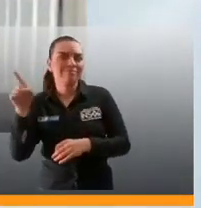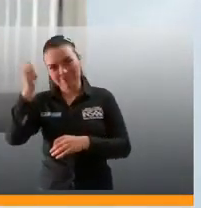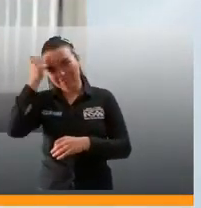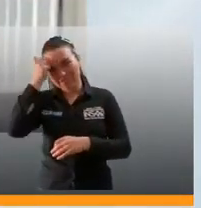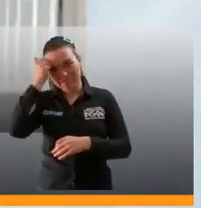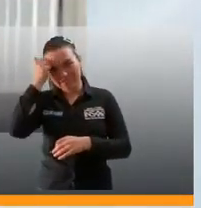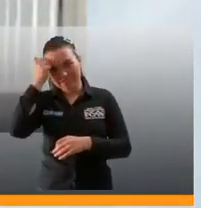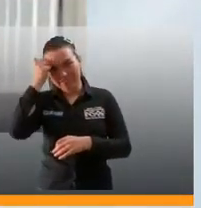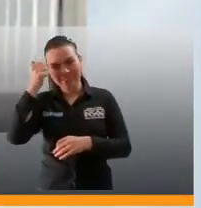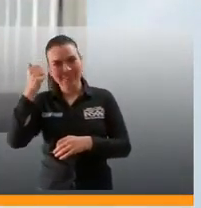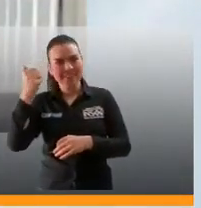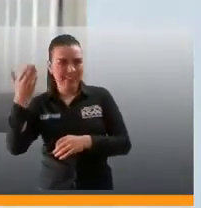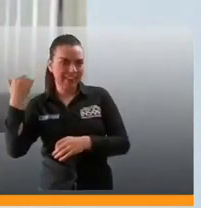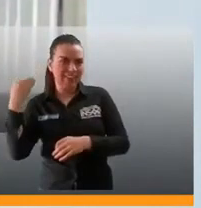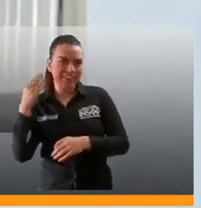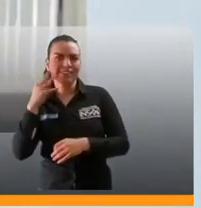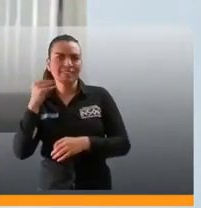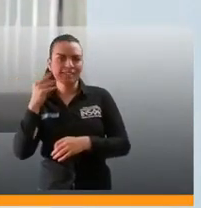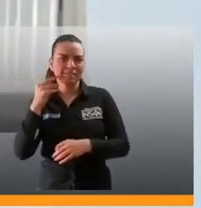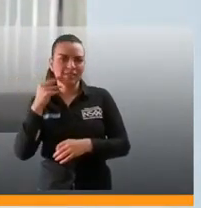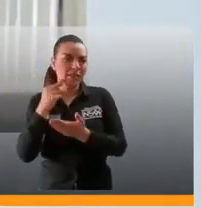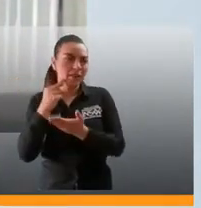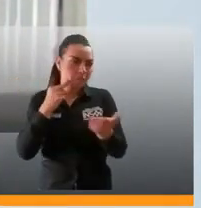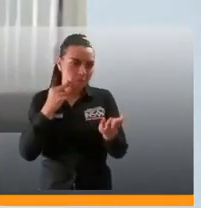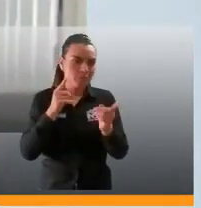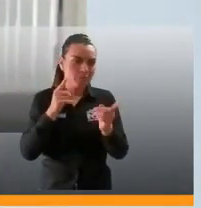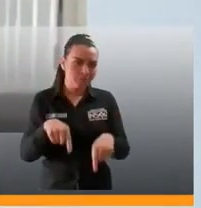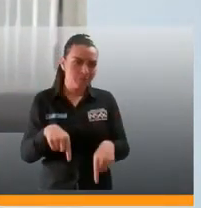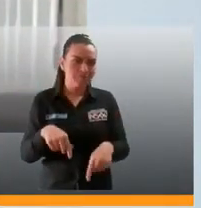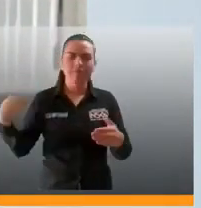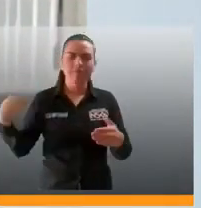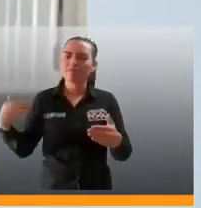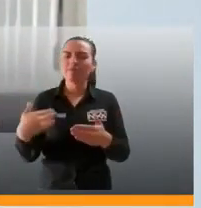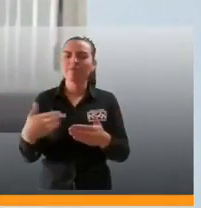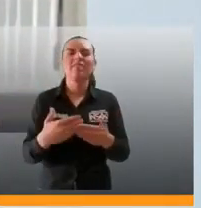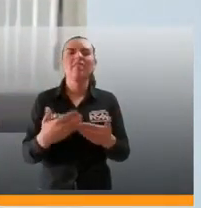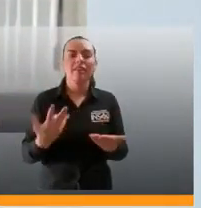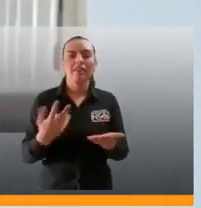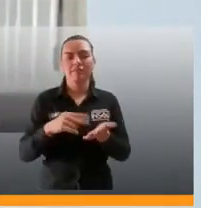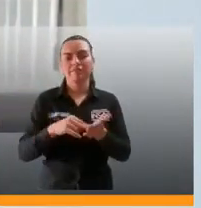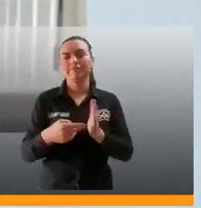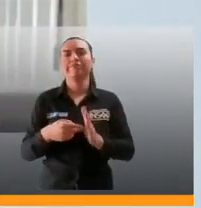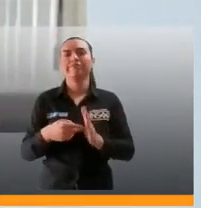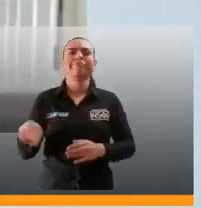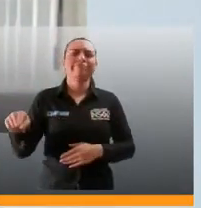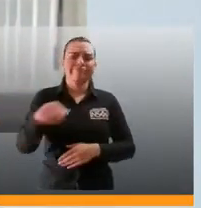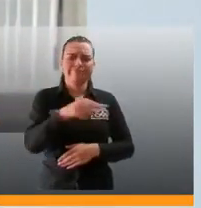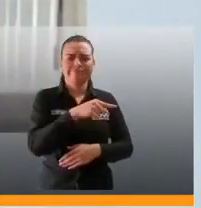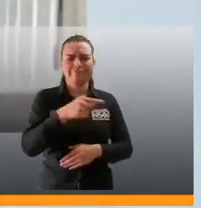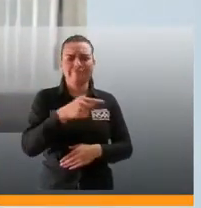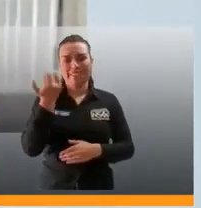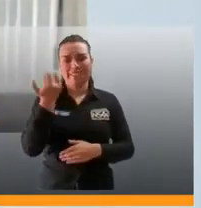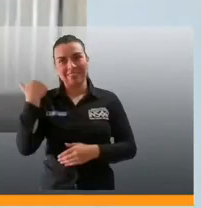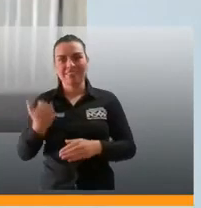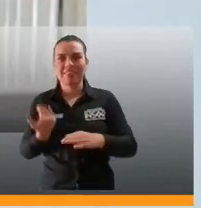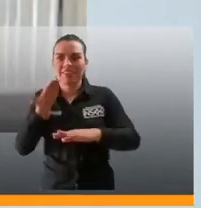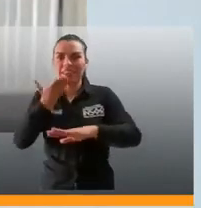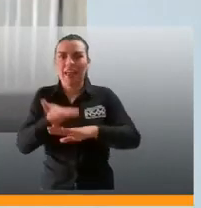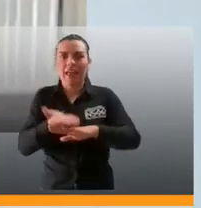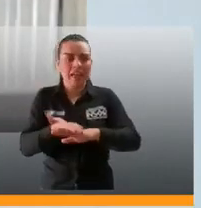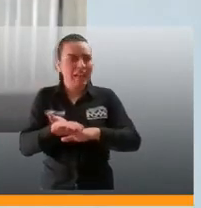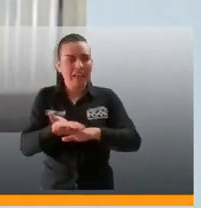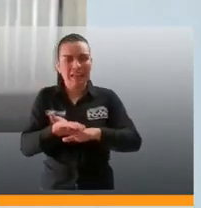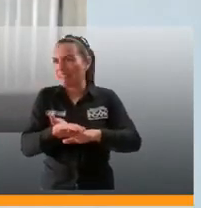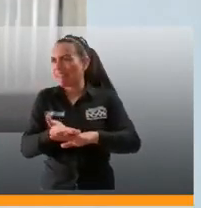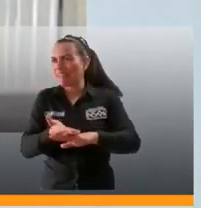los que hemos estado aquí, creo que nos llevamos como esa experiencia de replantearnos, rediseñar, ¿cierto? Todo lo que es